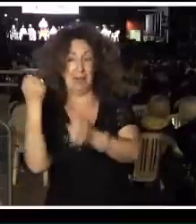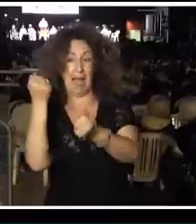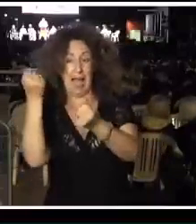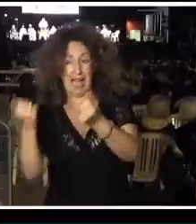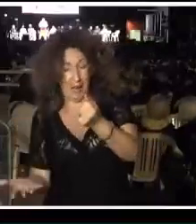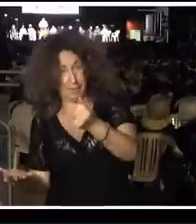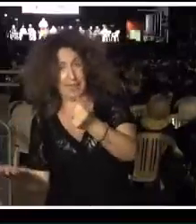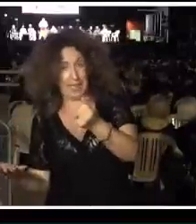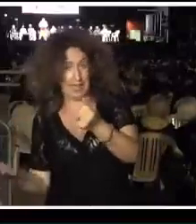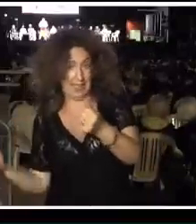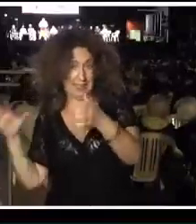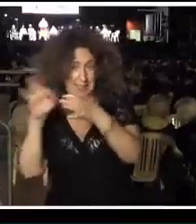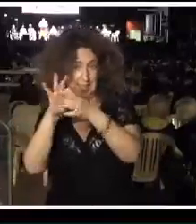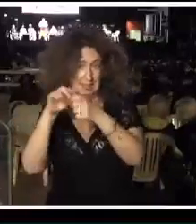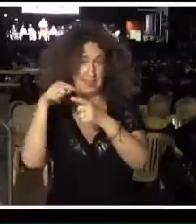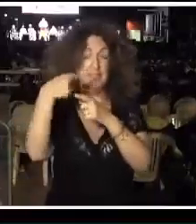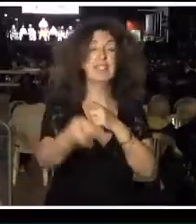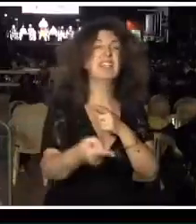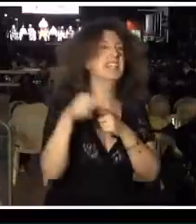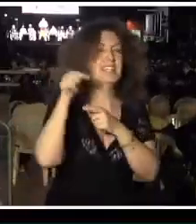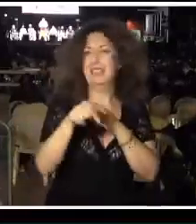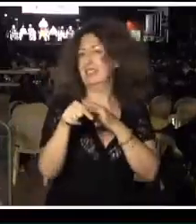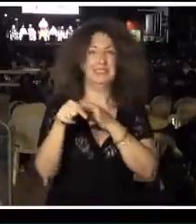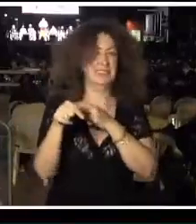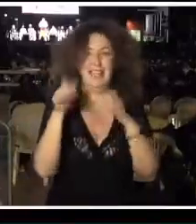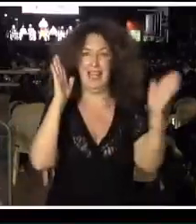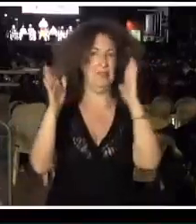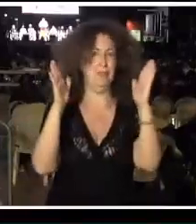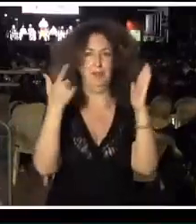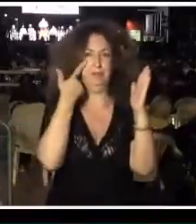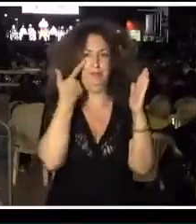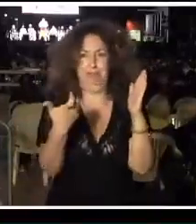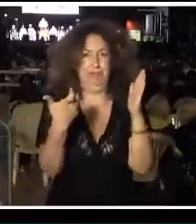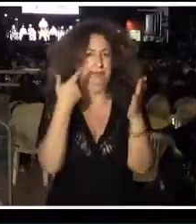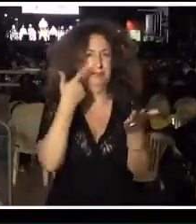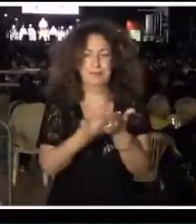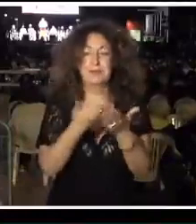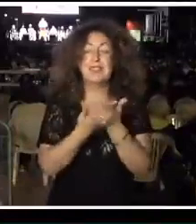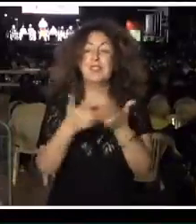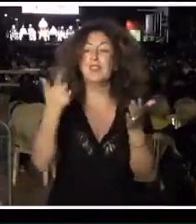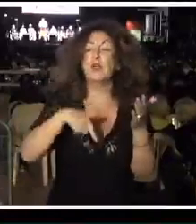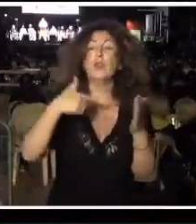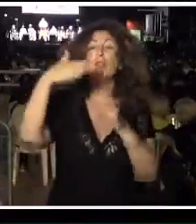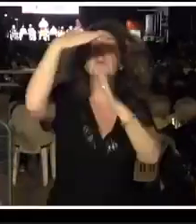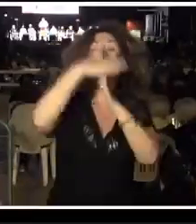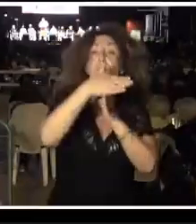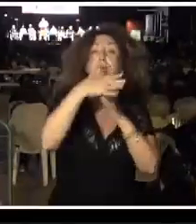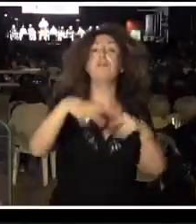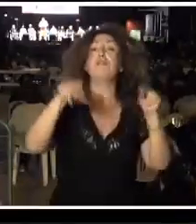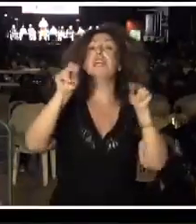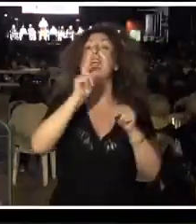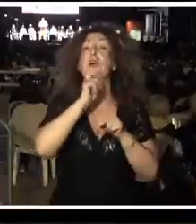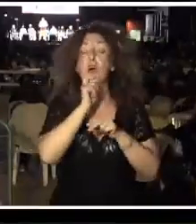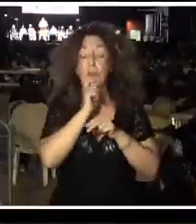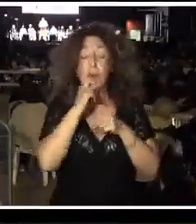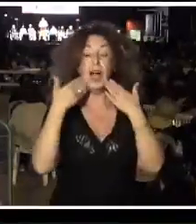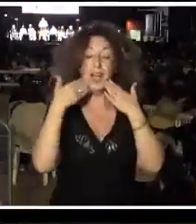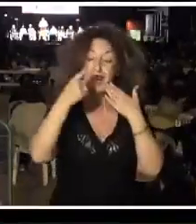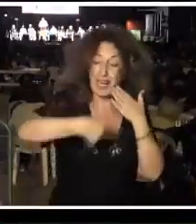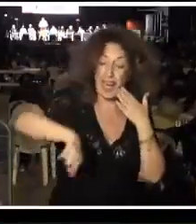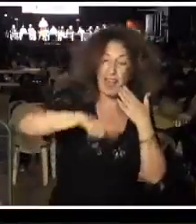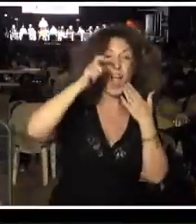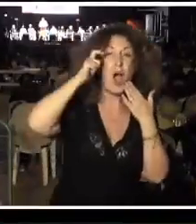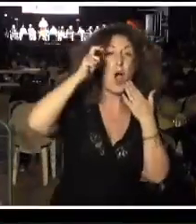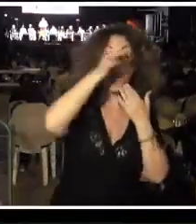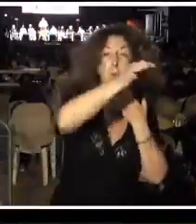duda, la principal contradicción de nuestra época. Solo la frenaremos si los pueblos y la juventud del